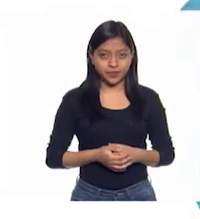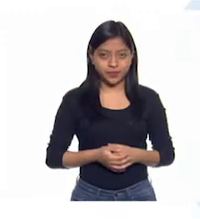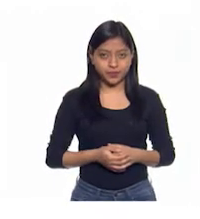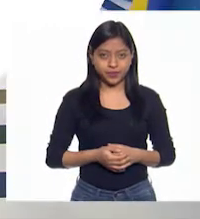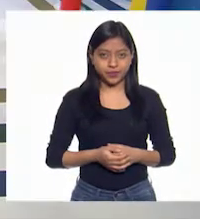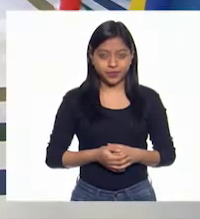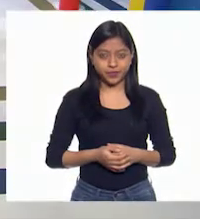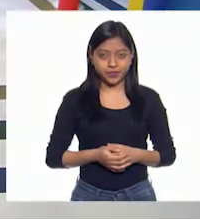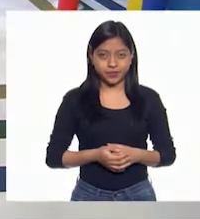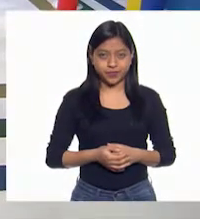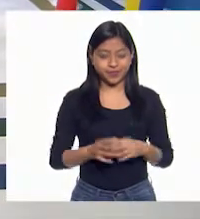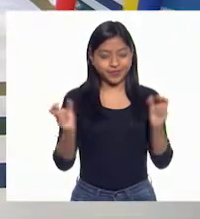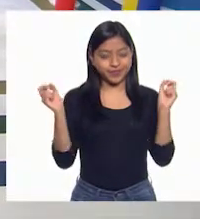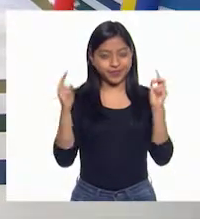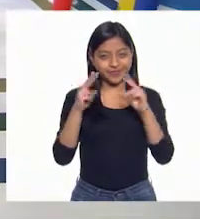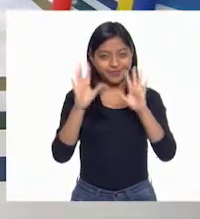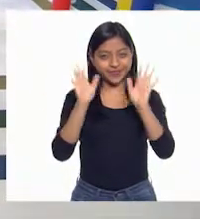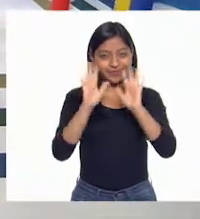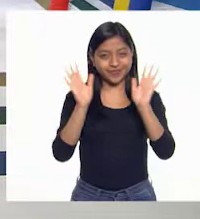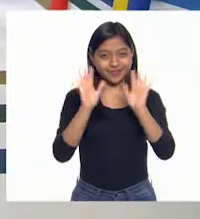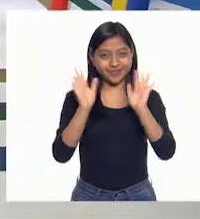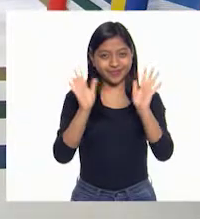aprendeencasa.cep.gob.mx. ¡Nos vemos!